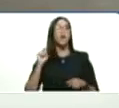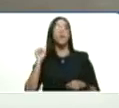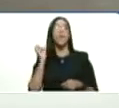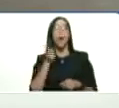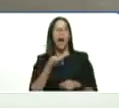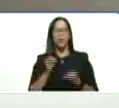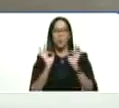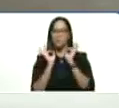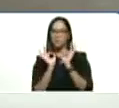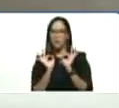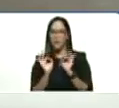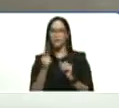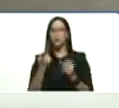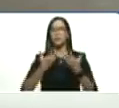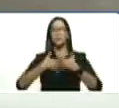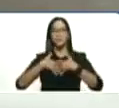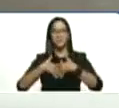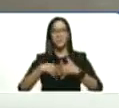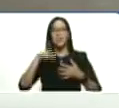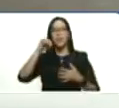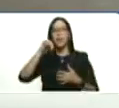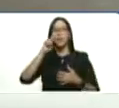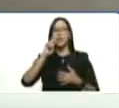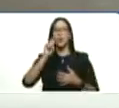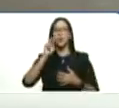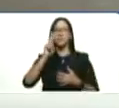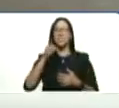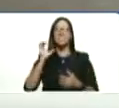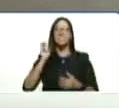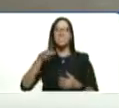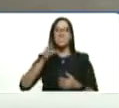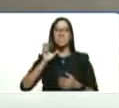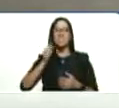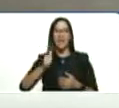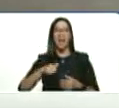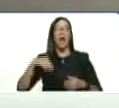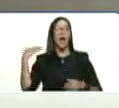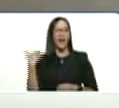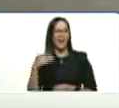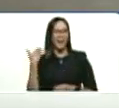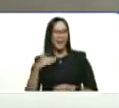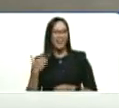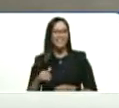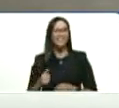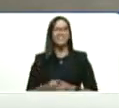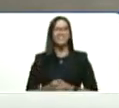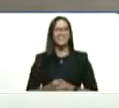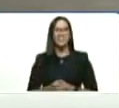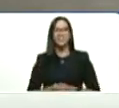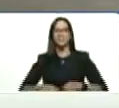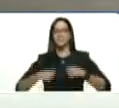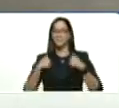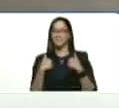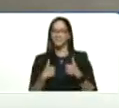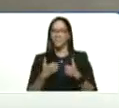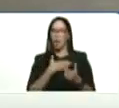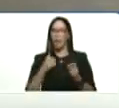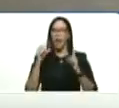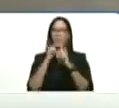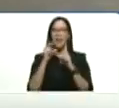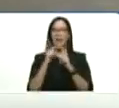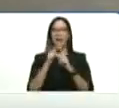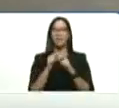precisamente en una de las plantas de Nutrichicha. Ay, papá, queremos entonces darle la palabra, el